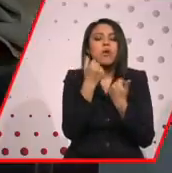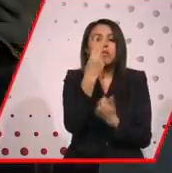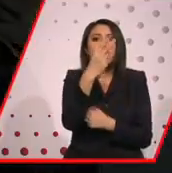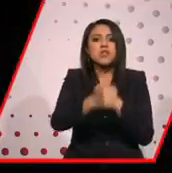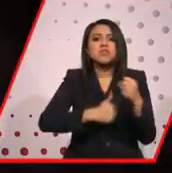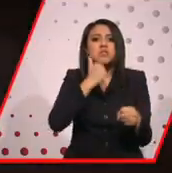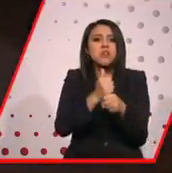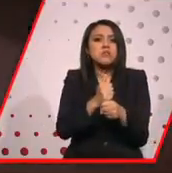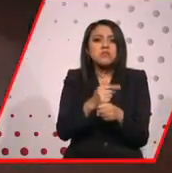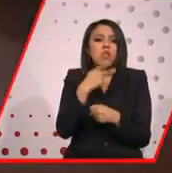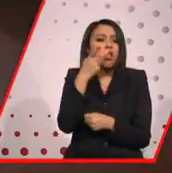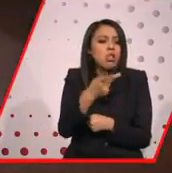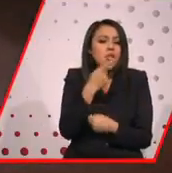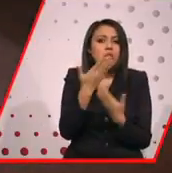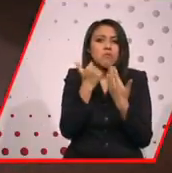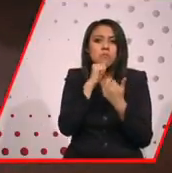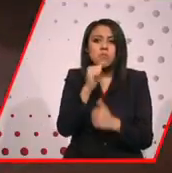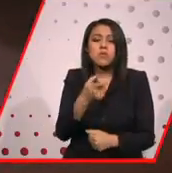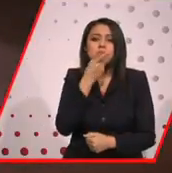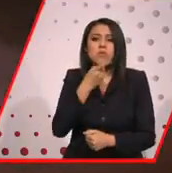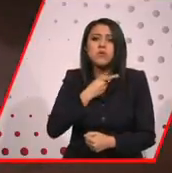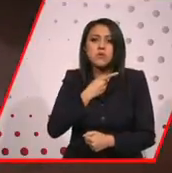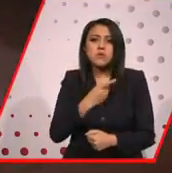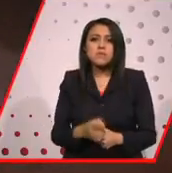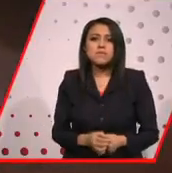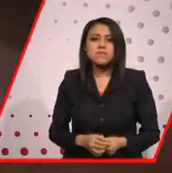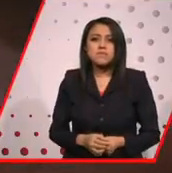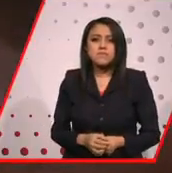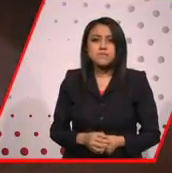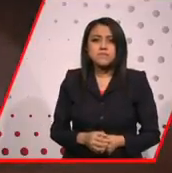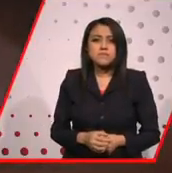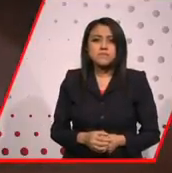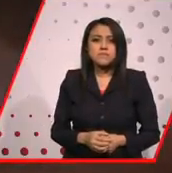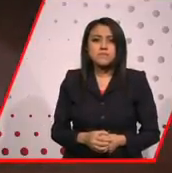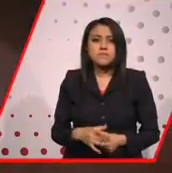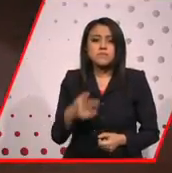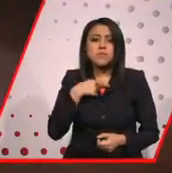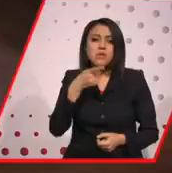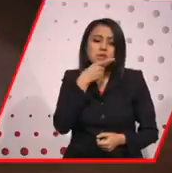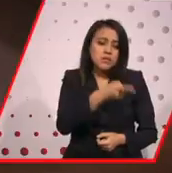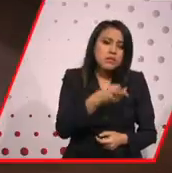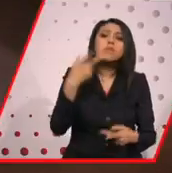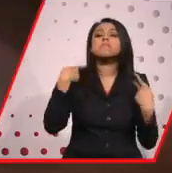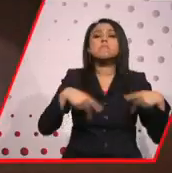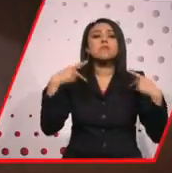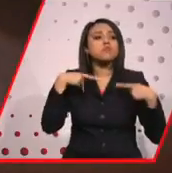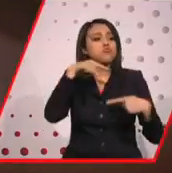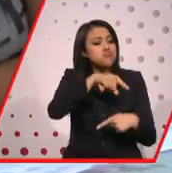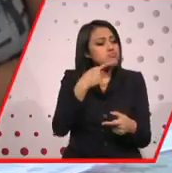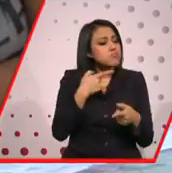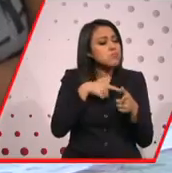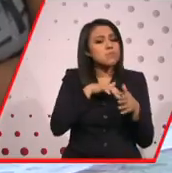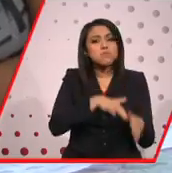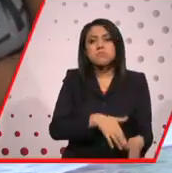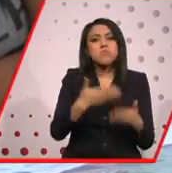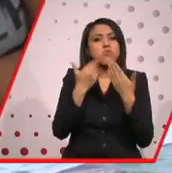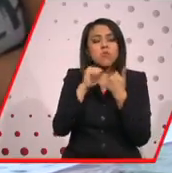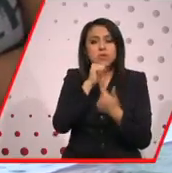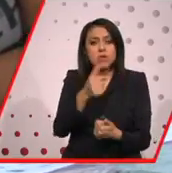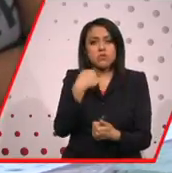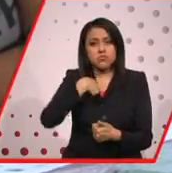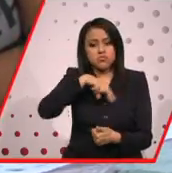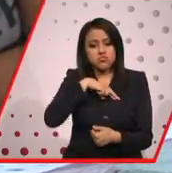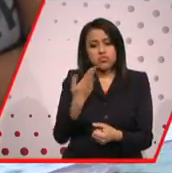añitos. Nos dijeron que no respondía a las órdenes o a las instrucciones que le daban y decidimos llevarlo a